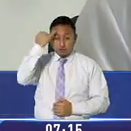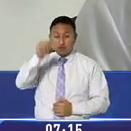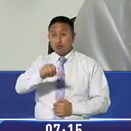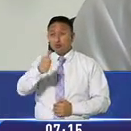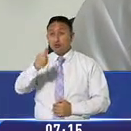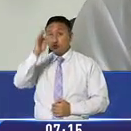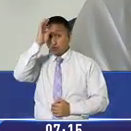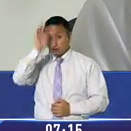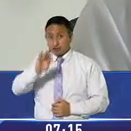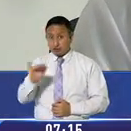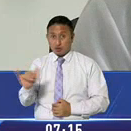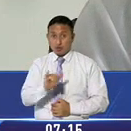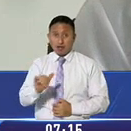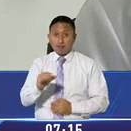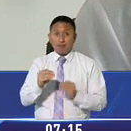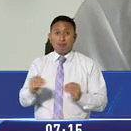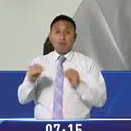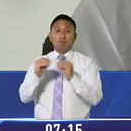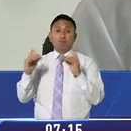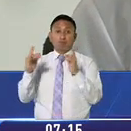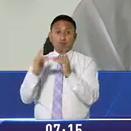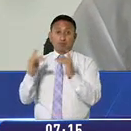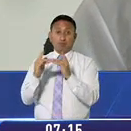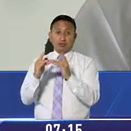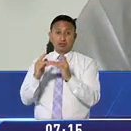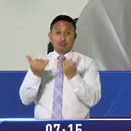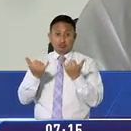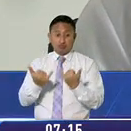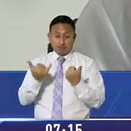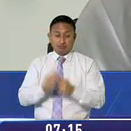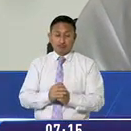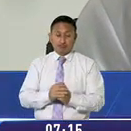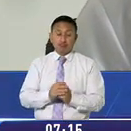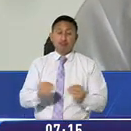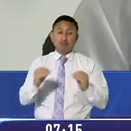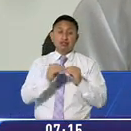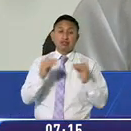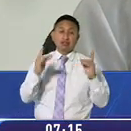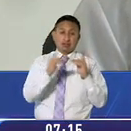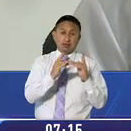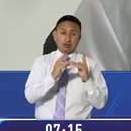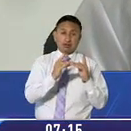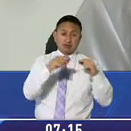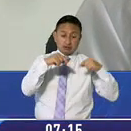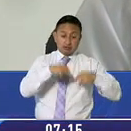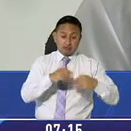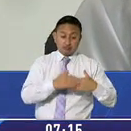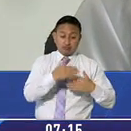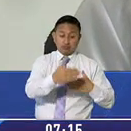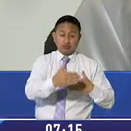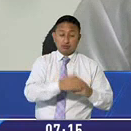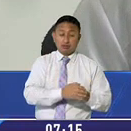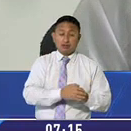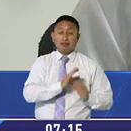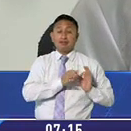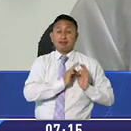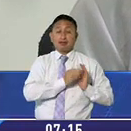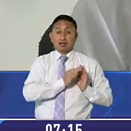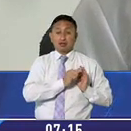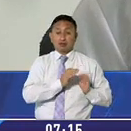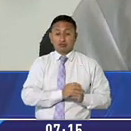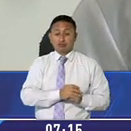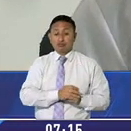aperturar camas. Entonces, en este momento vamos a comenzar a aperturar camas en el hospital de Calderón y en el hospital Enrique